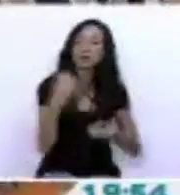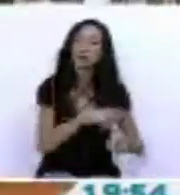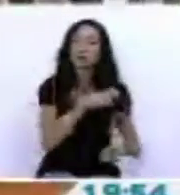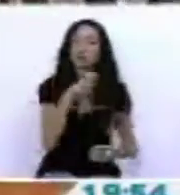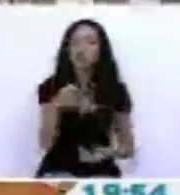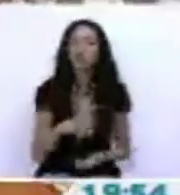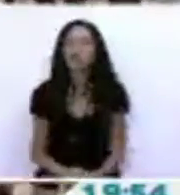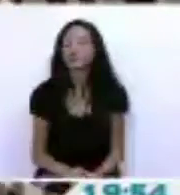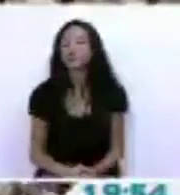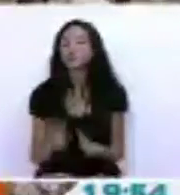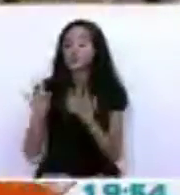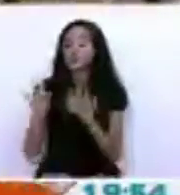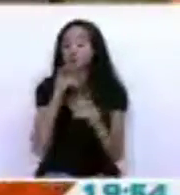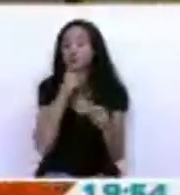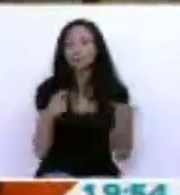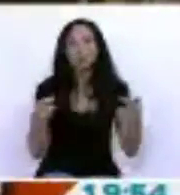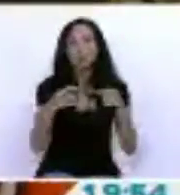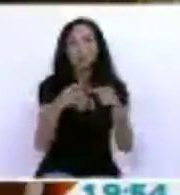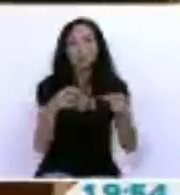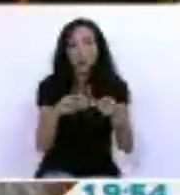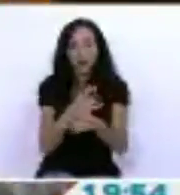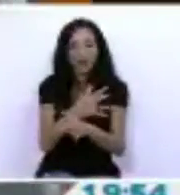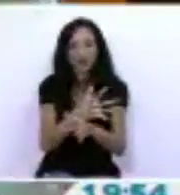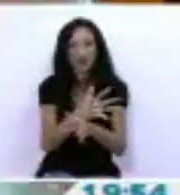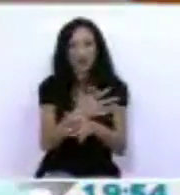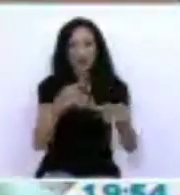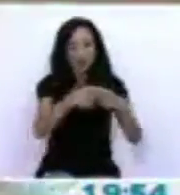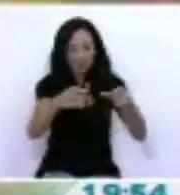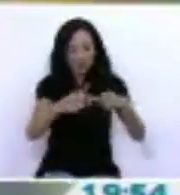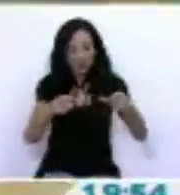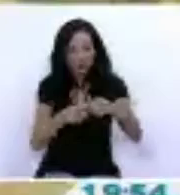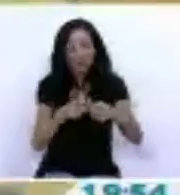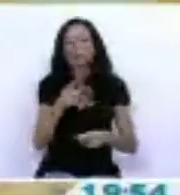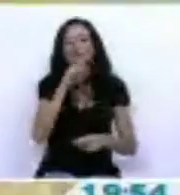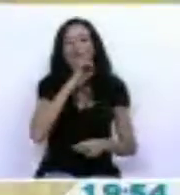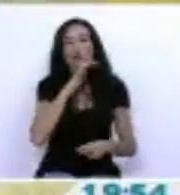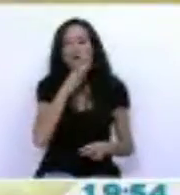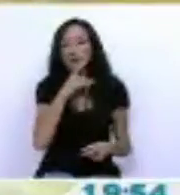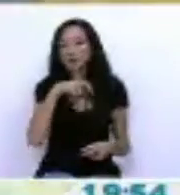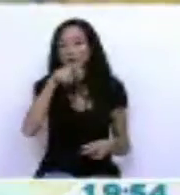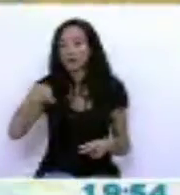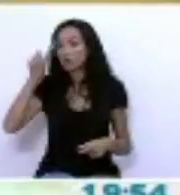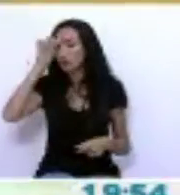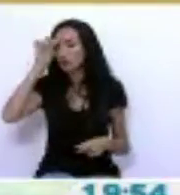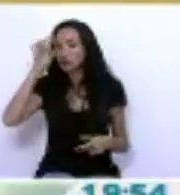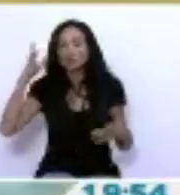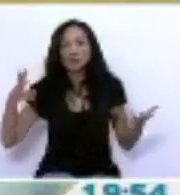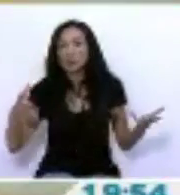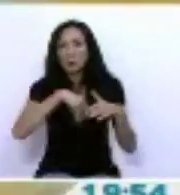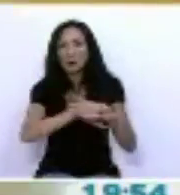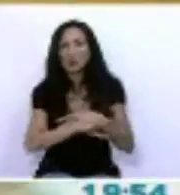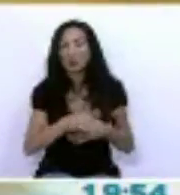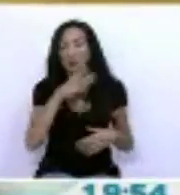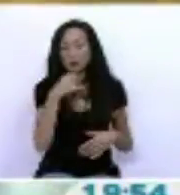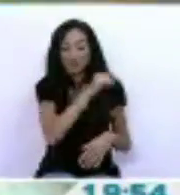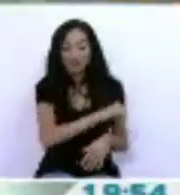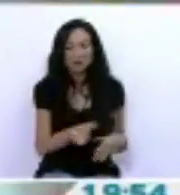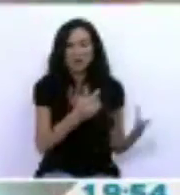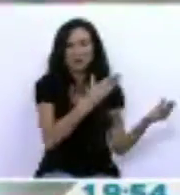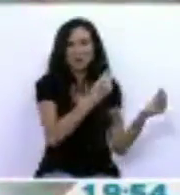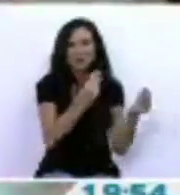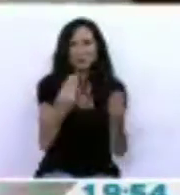puzzles. Pues sí, mira, los puzzles. Es curioso, pero la gente no sé dónde los tenían guardados, pero hemos hecho en esta semana un montón